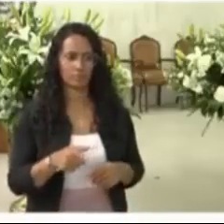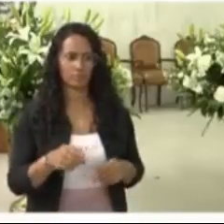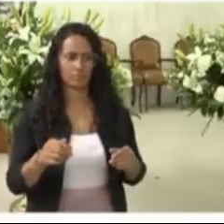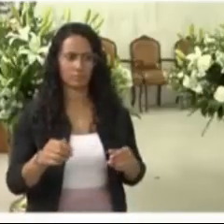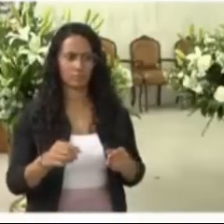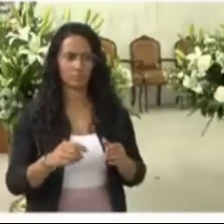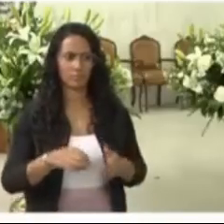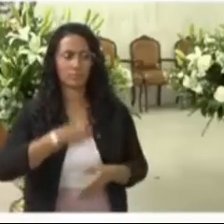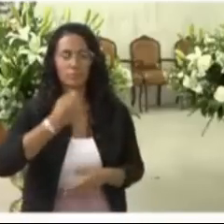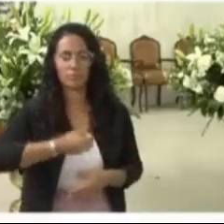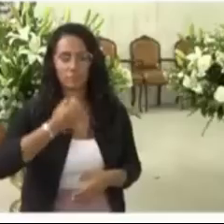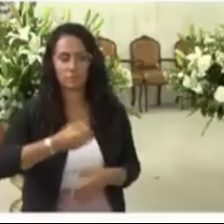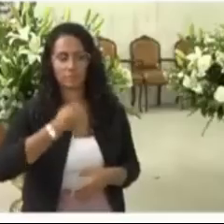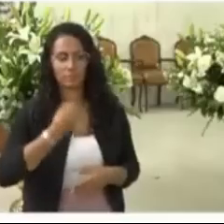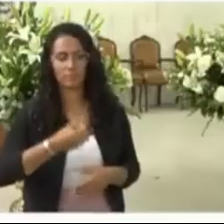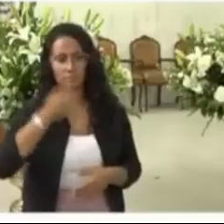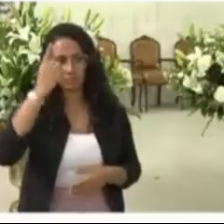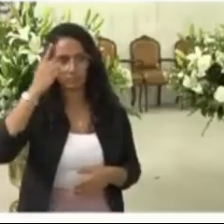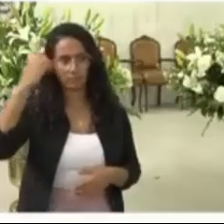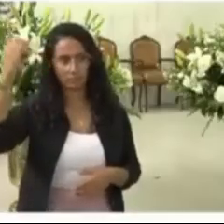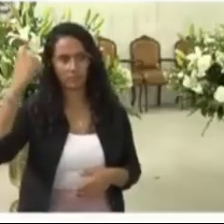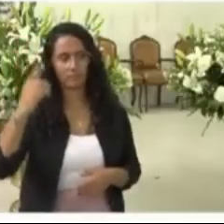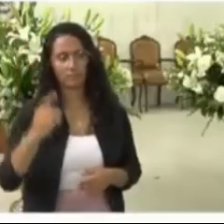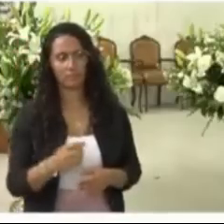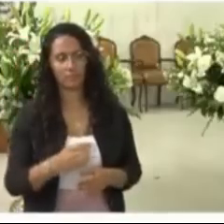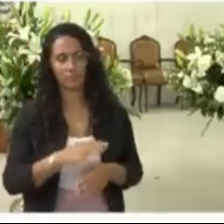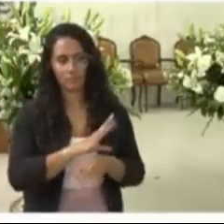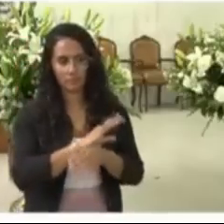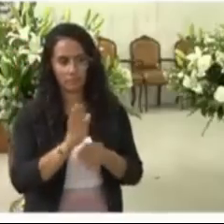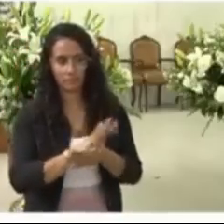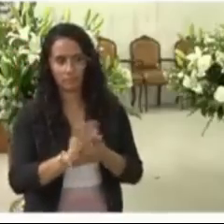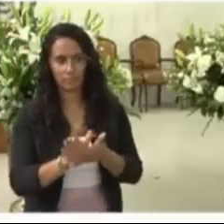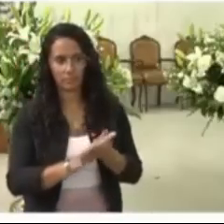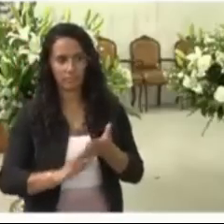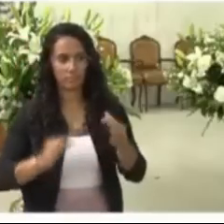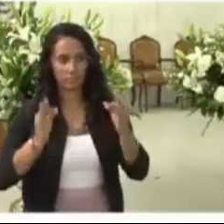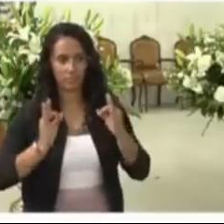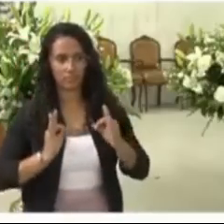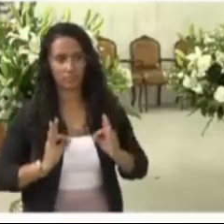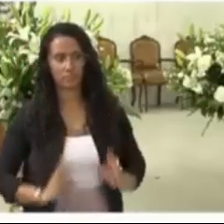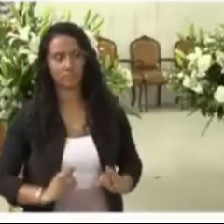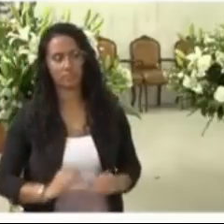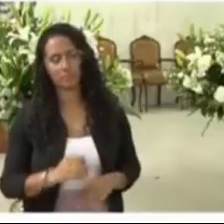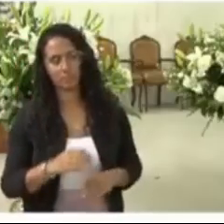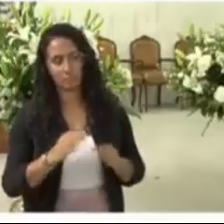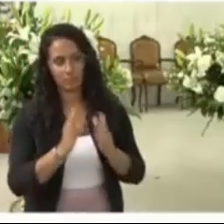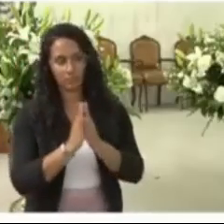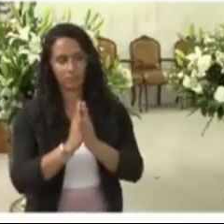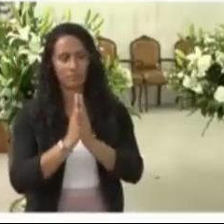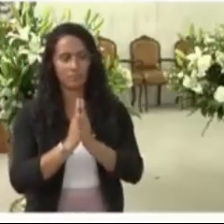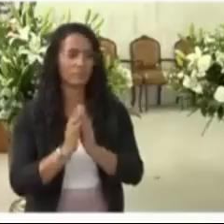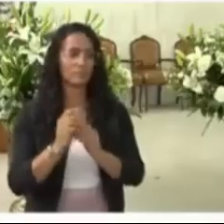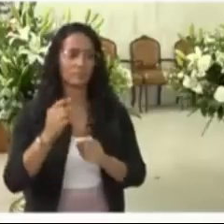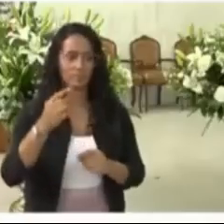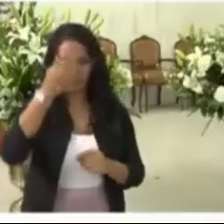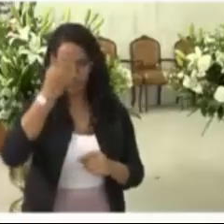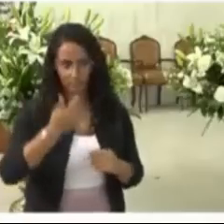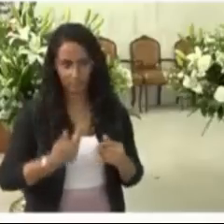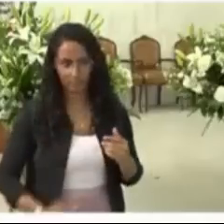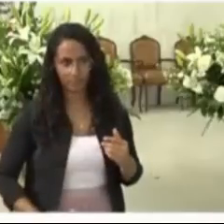asumió después de escuchar el mensaje de Dios y conociendo su condición,